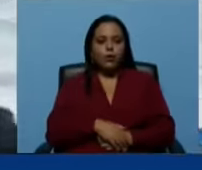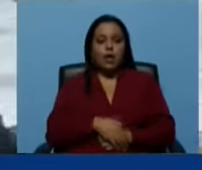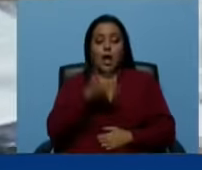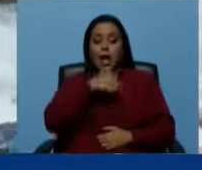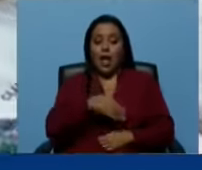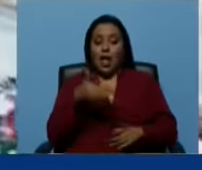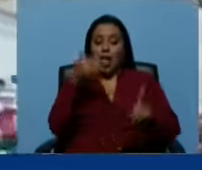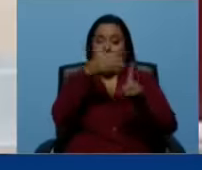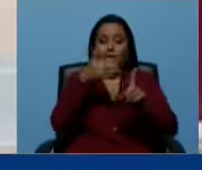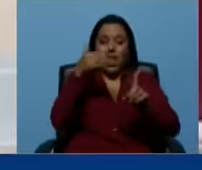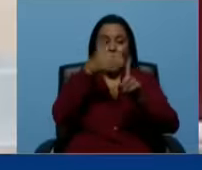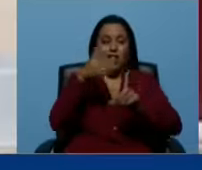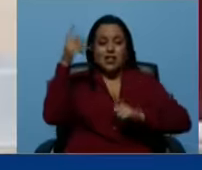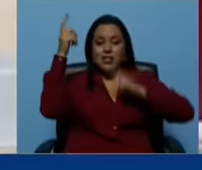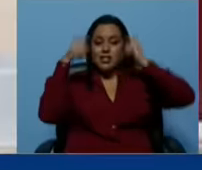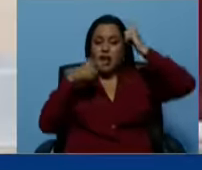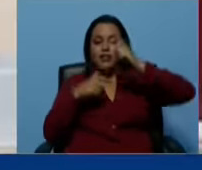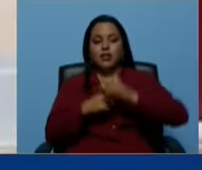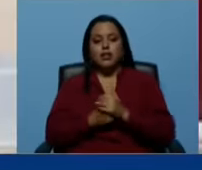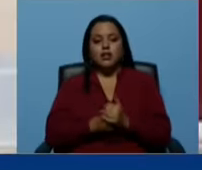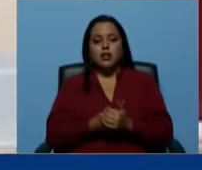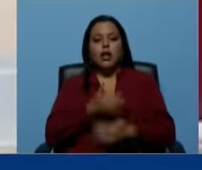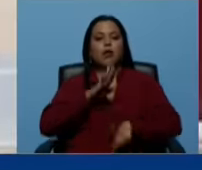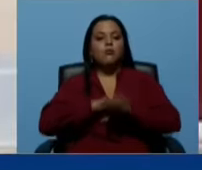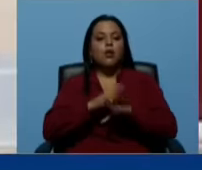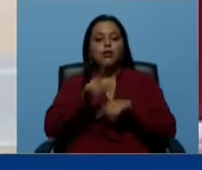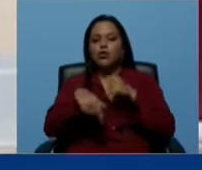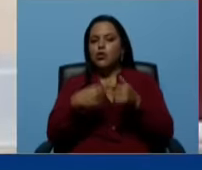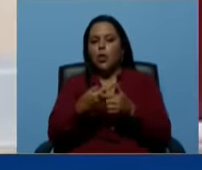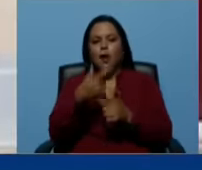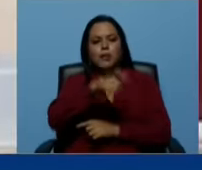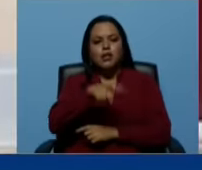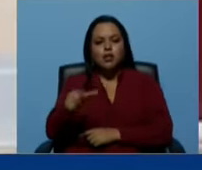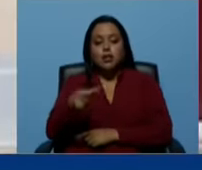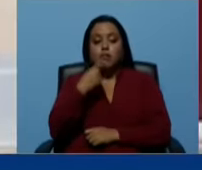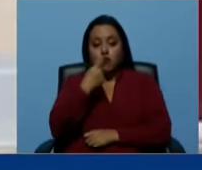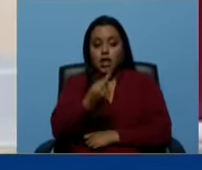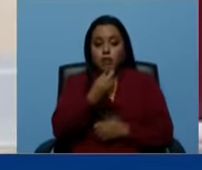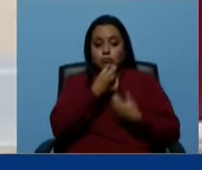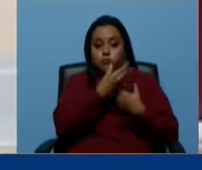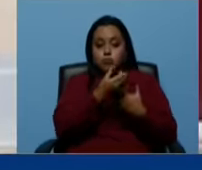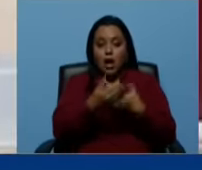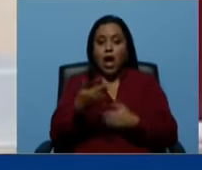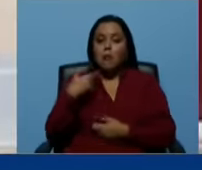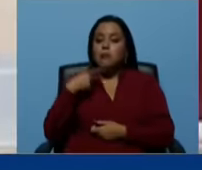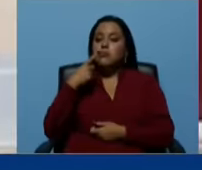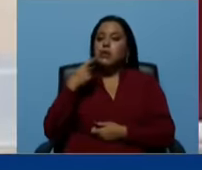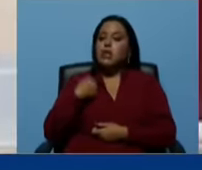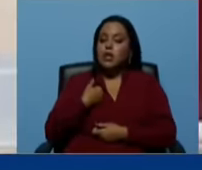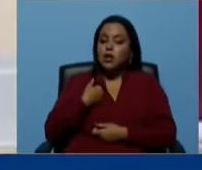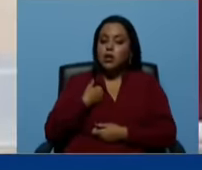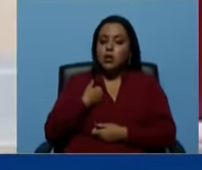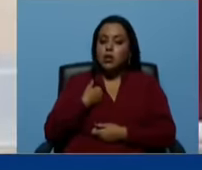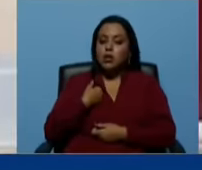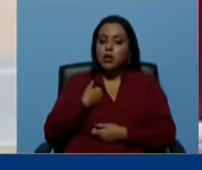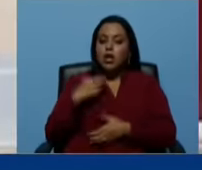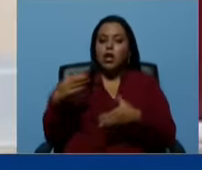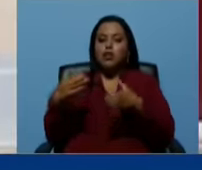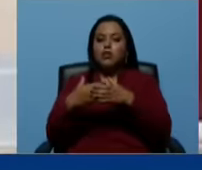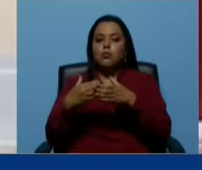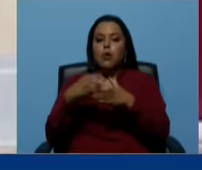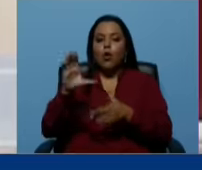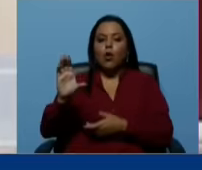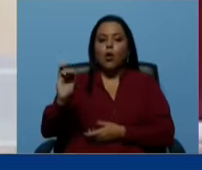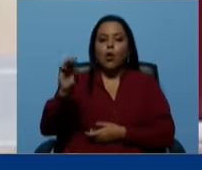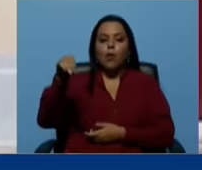las estatuas de Chávez. Porque todos los delincuentes declararon. A mí me dijo el comandito tal,